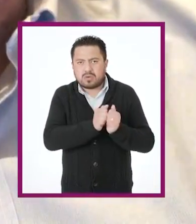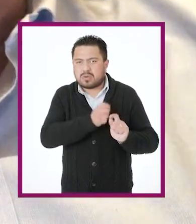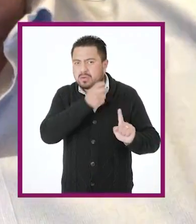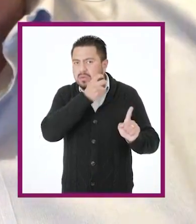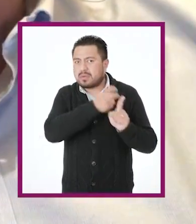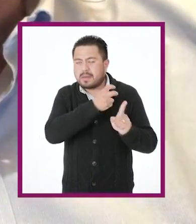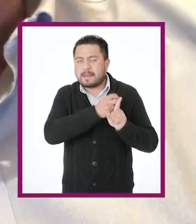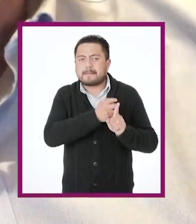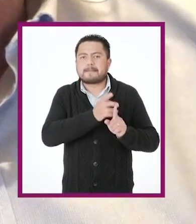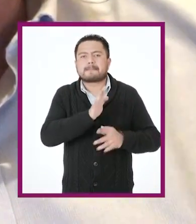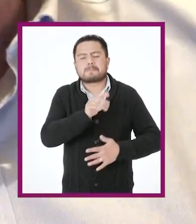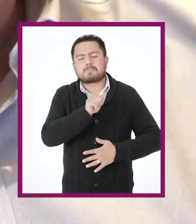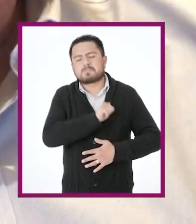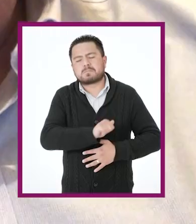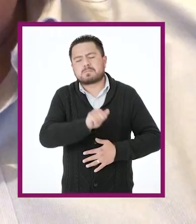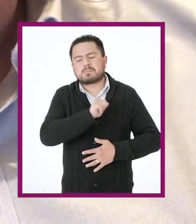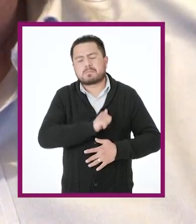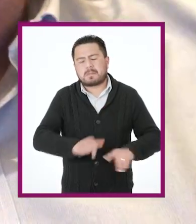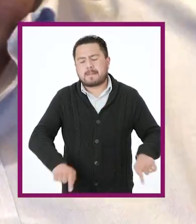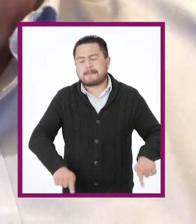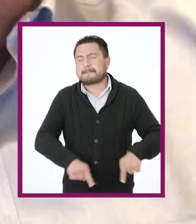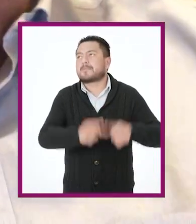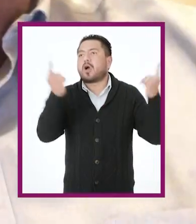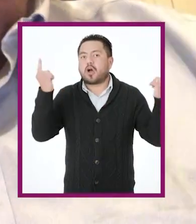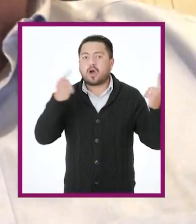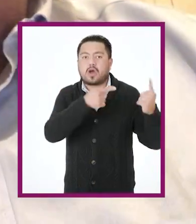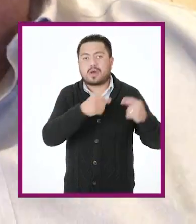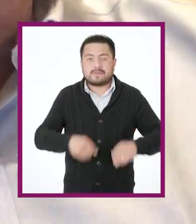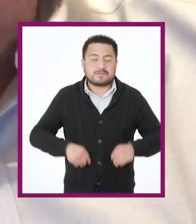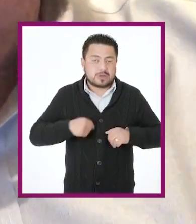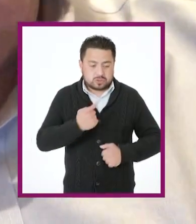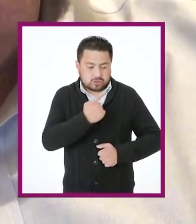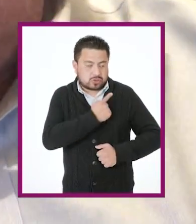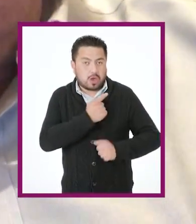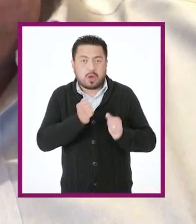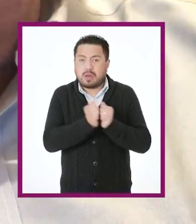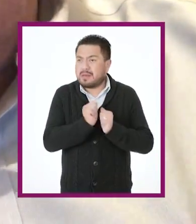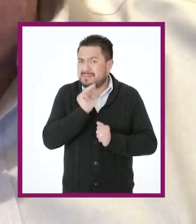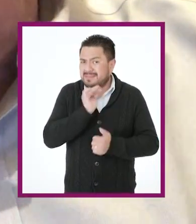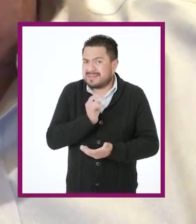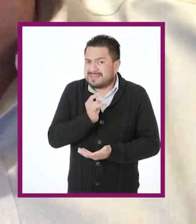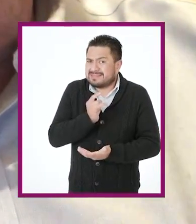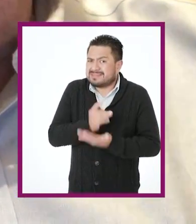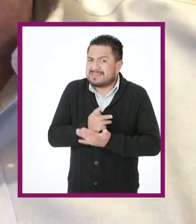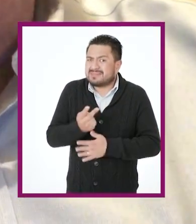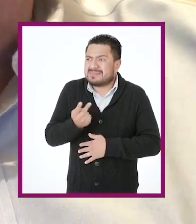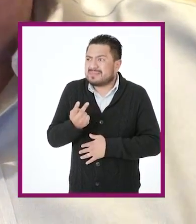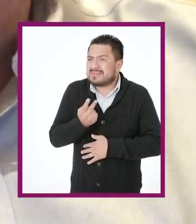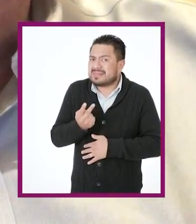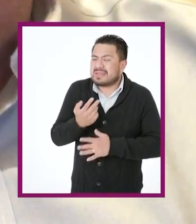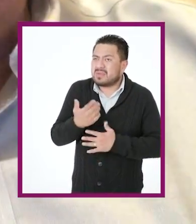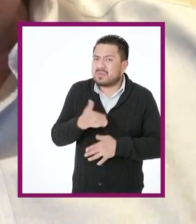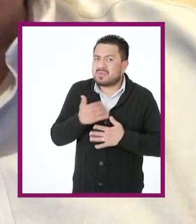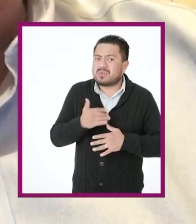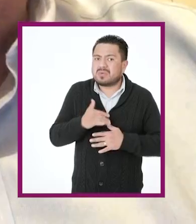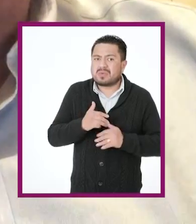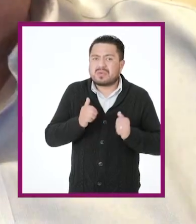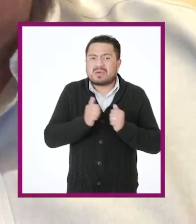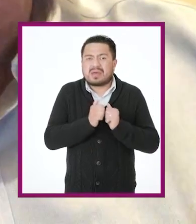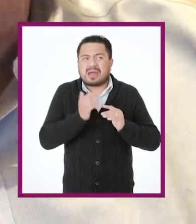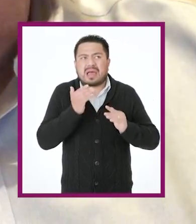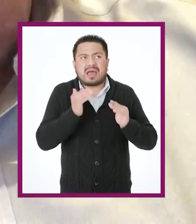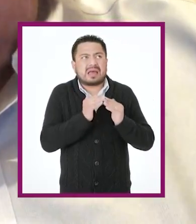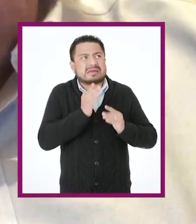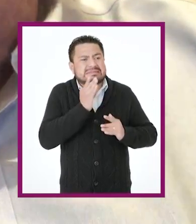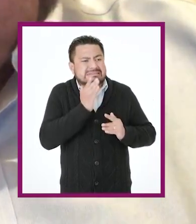hiciera acordarse de ella. En la época de la ruptura, él vivía solo con su madre, Tránsito